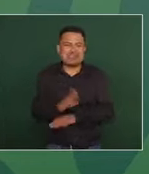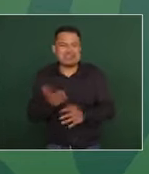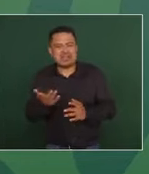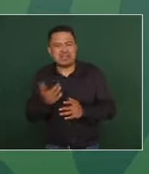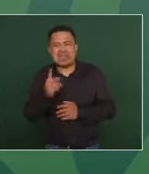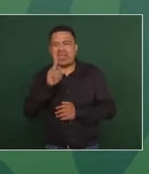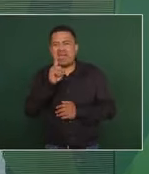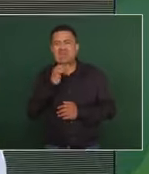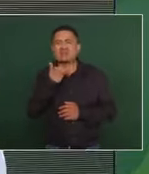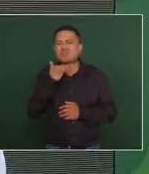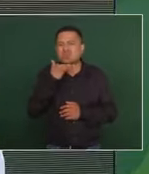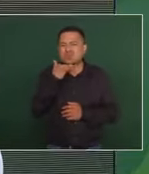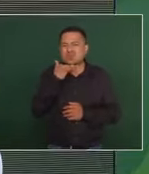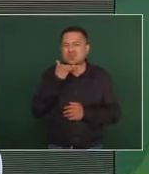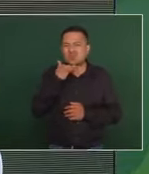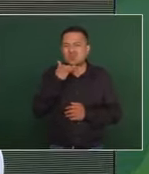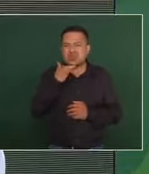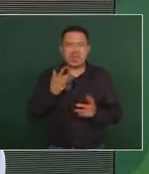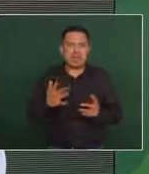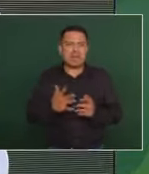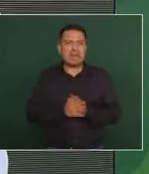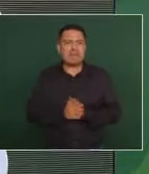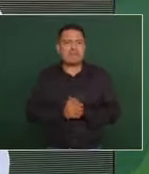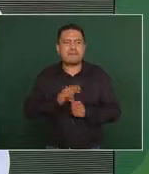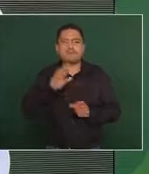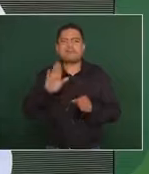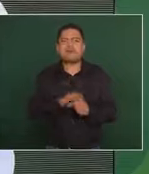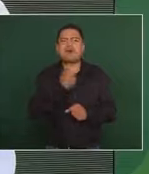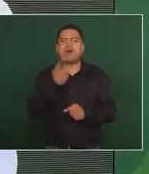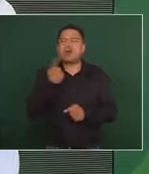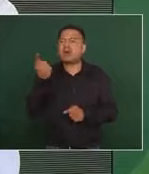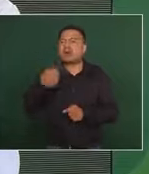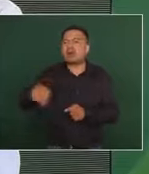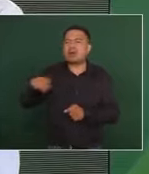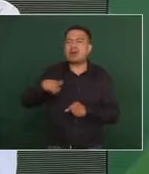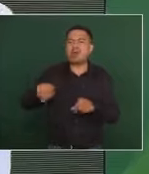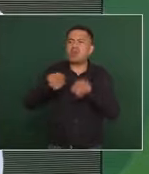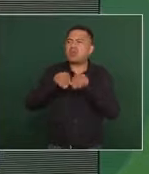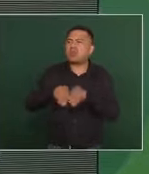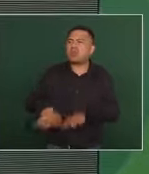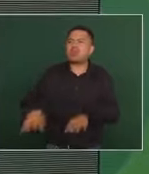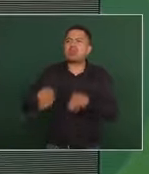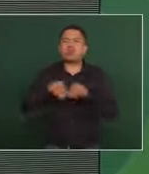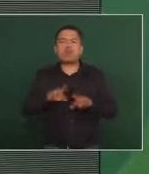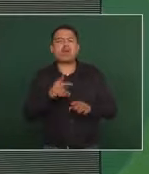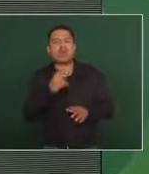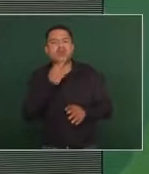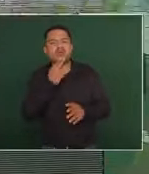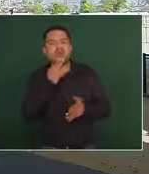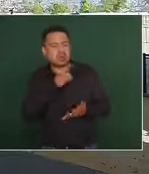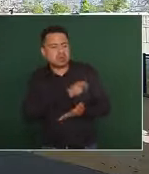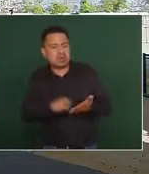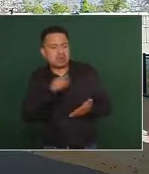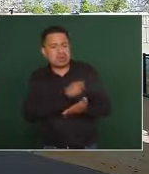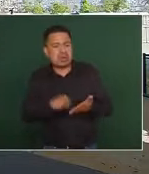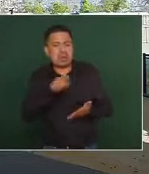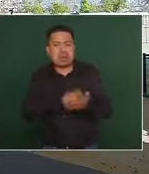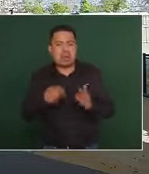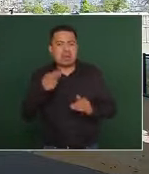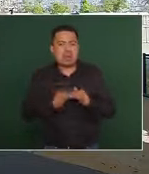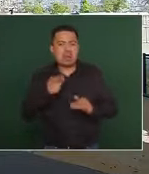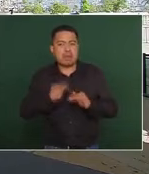las aguas puercas, que por la publicidad se consumen y se consumen y se consumen,